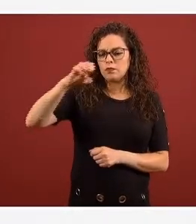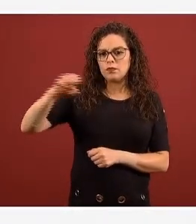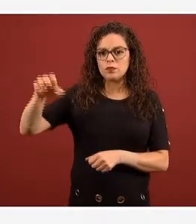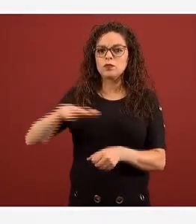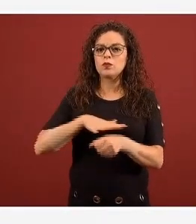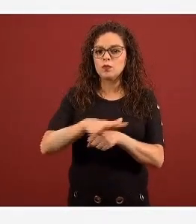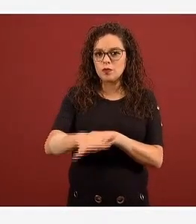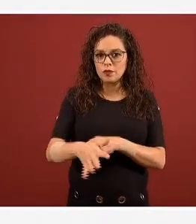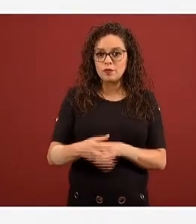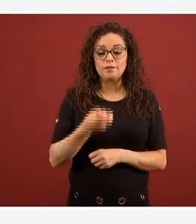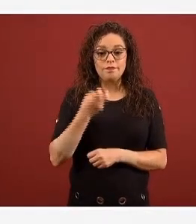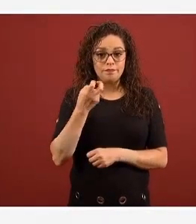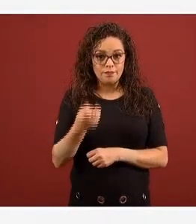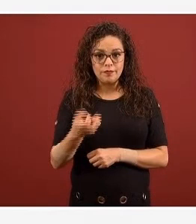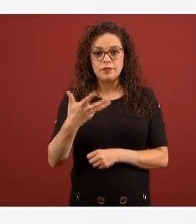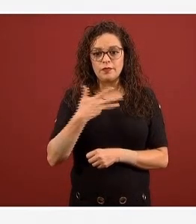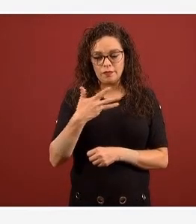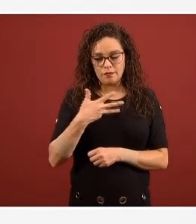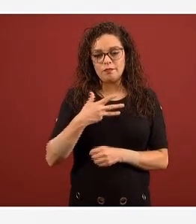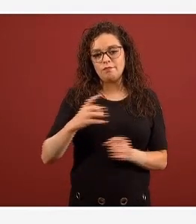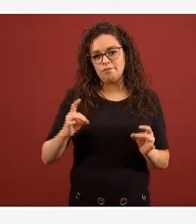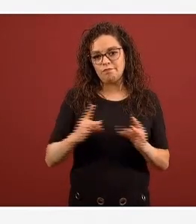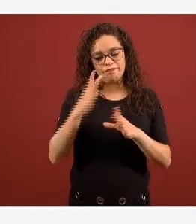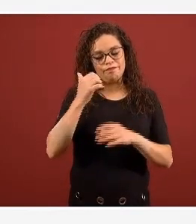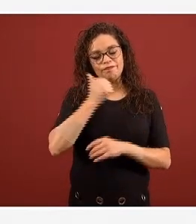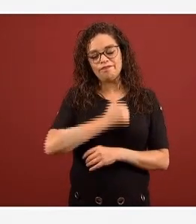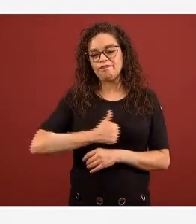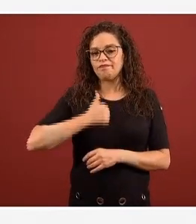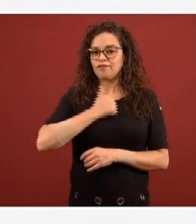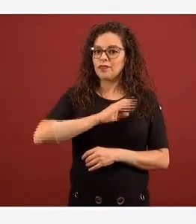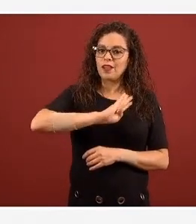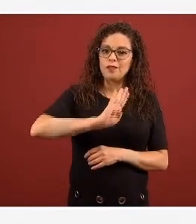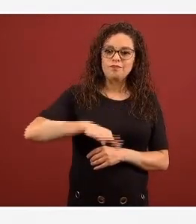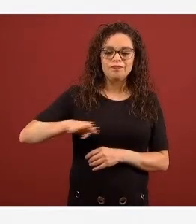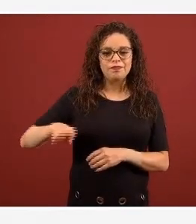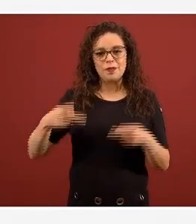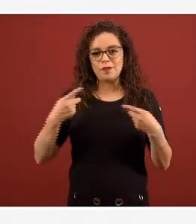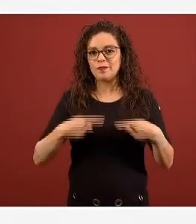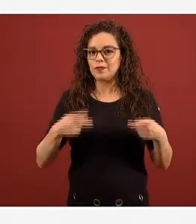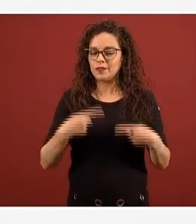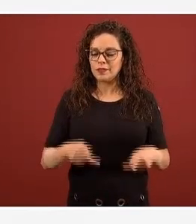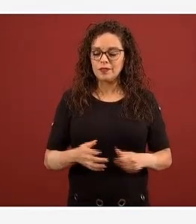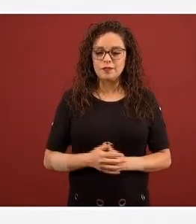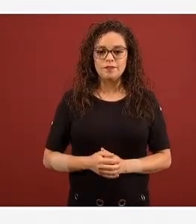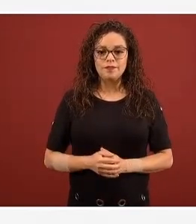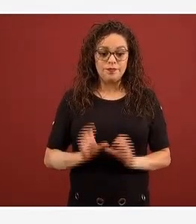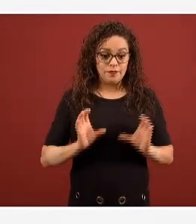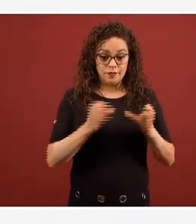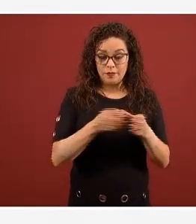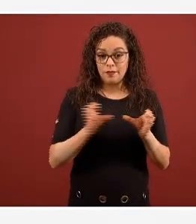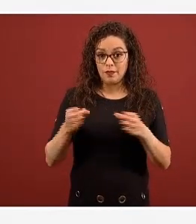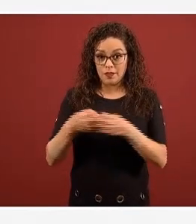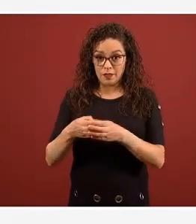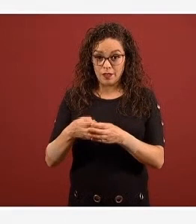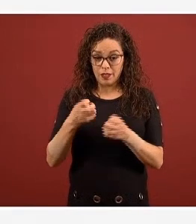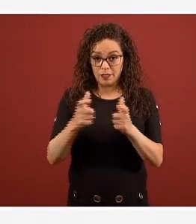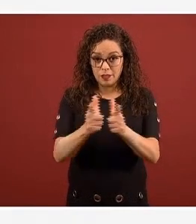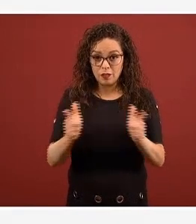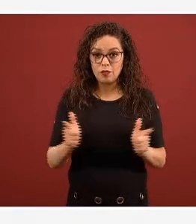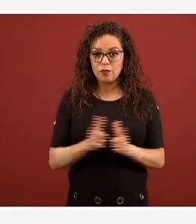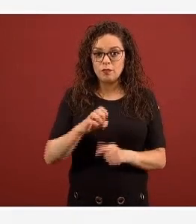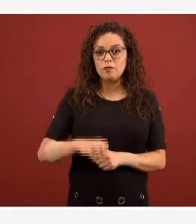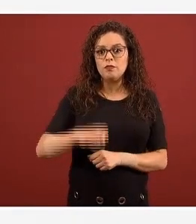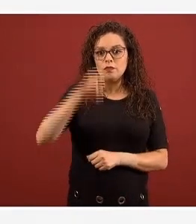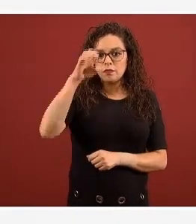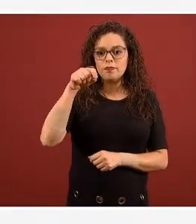que se han producido estas lamentables defunciones. A su vez, cada grupo de edad está identificado